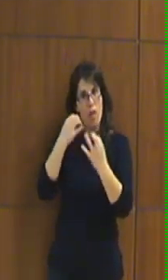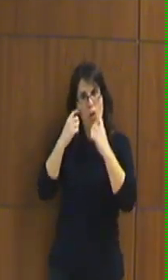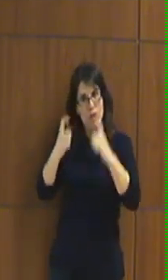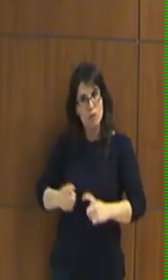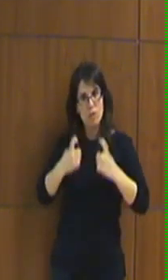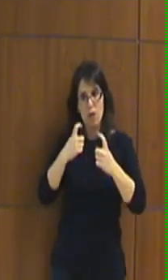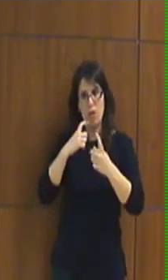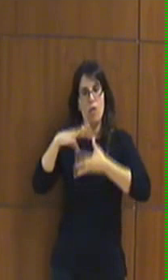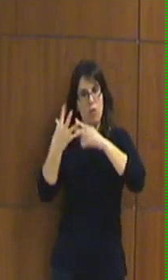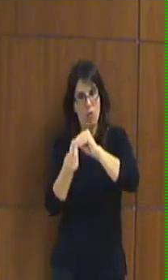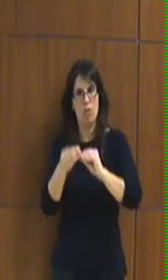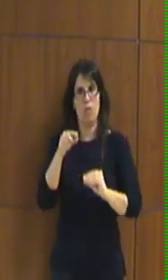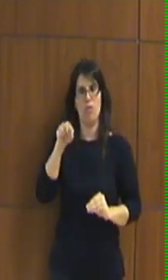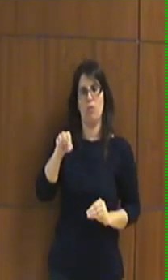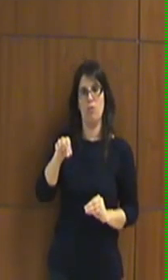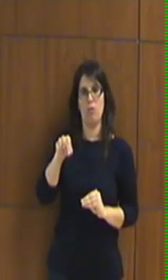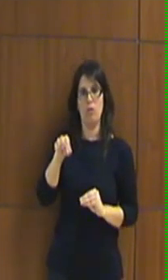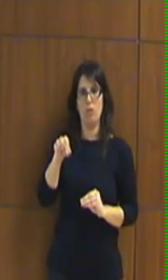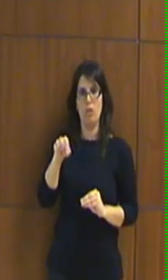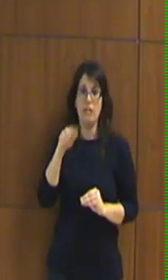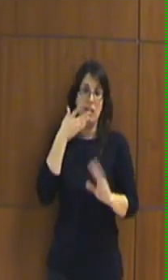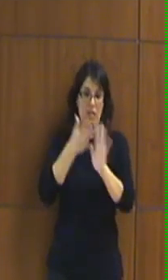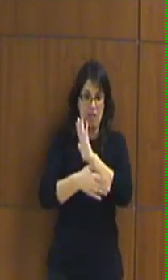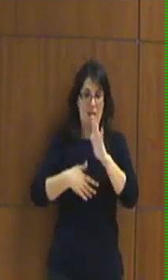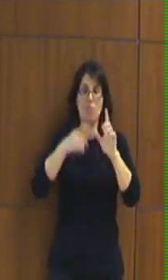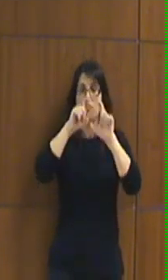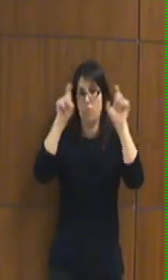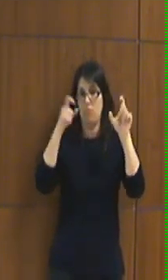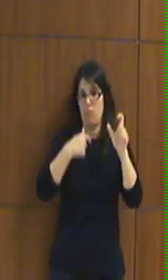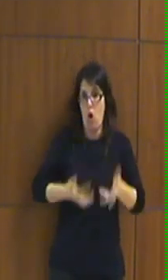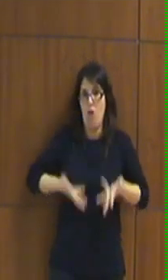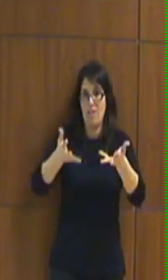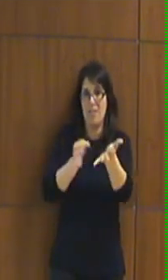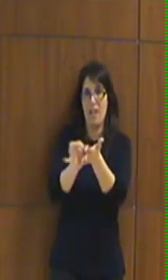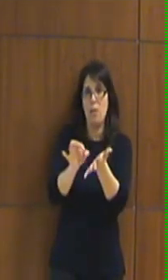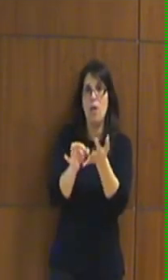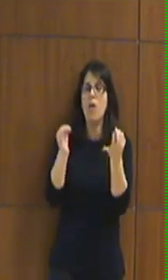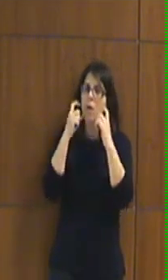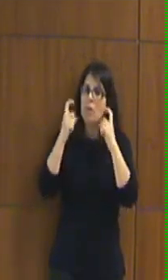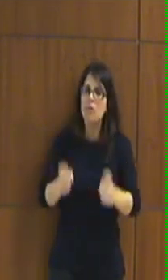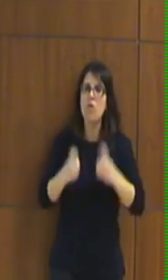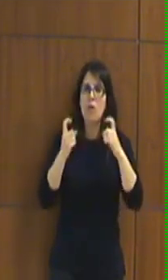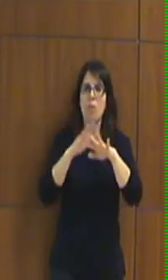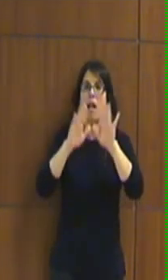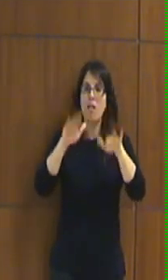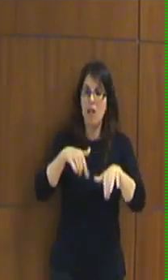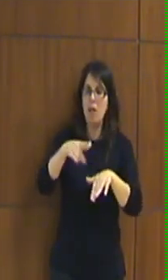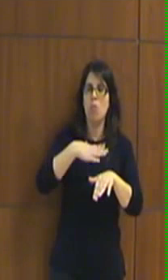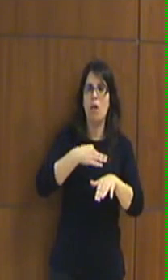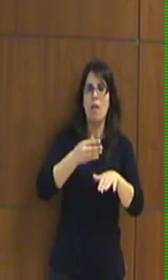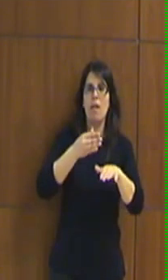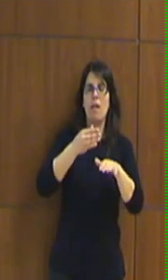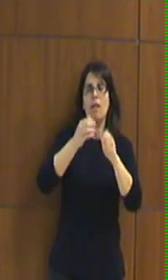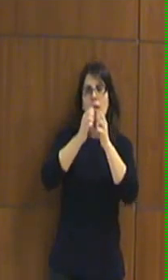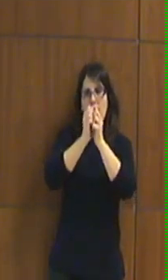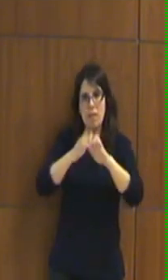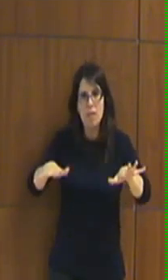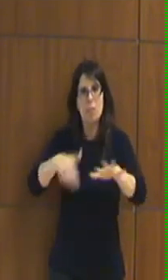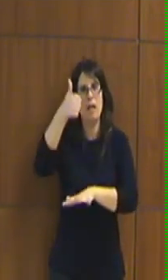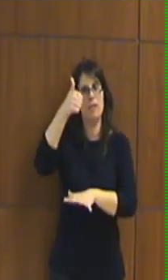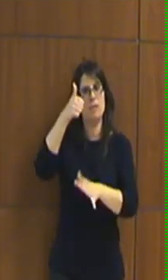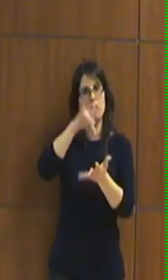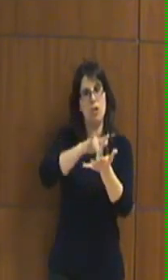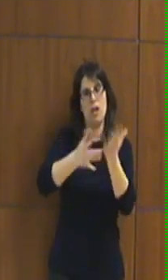parte del que ofrece ese servicio, de que eso llegue al mayor número de personas, ¿no? Que sea más universal